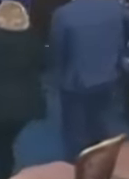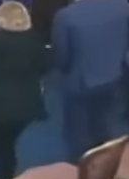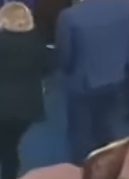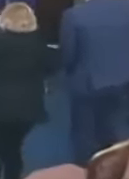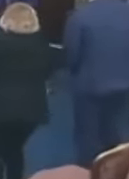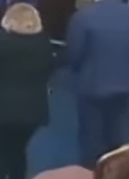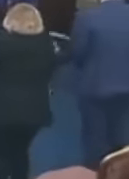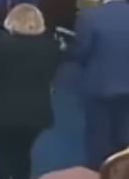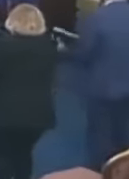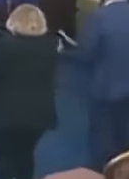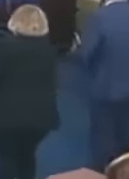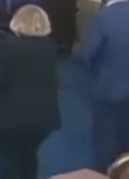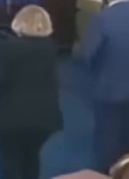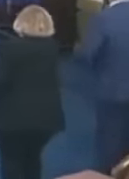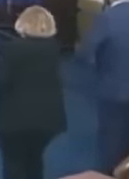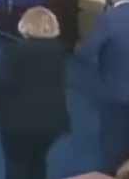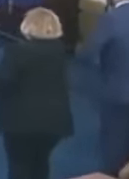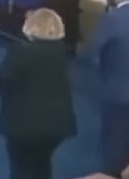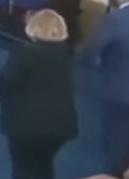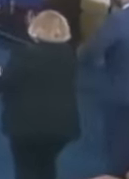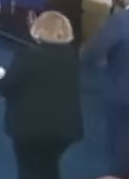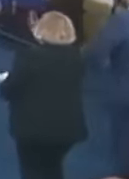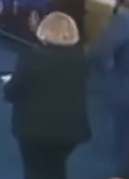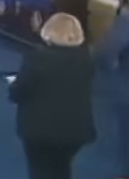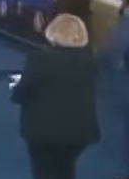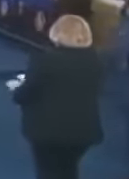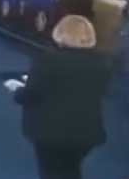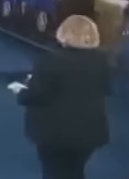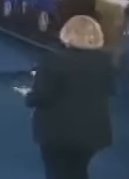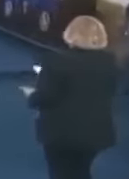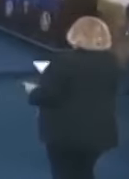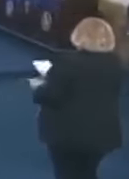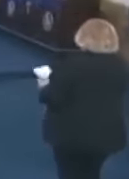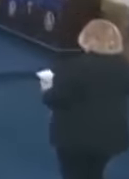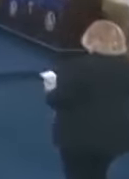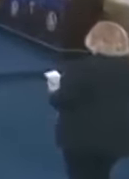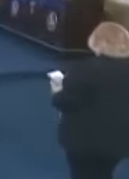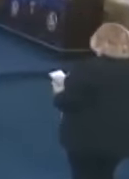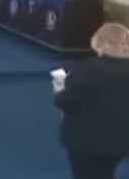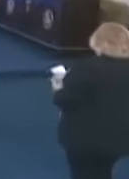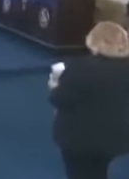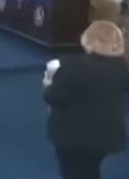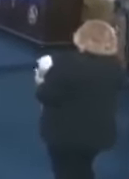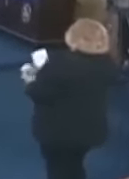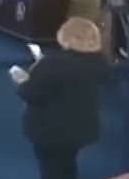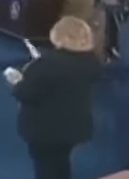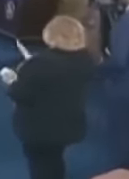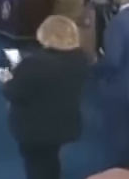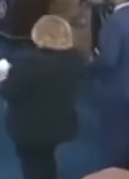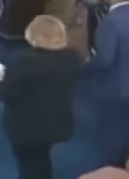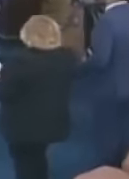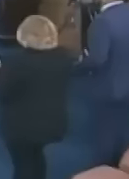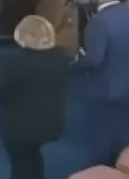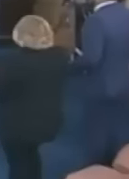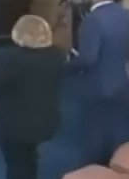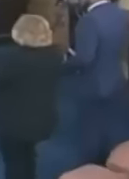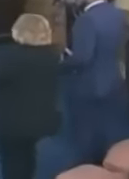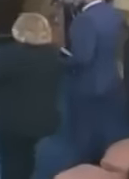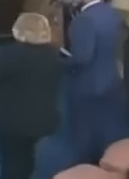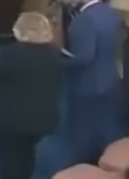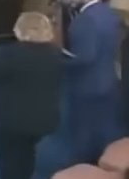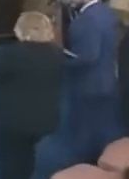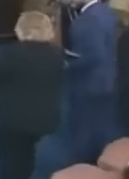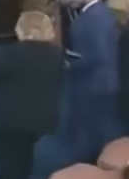esta manera culmina el encuentro con el cuerpo diplomático de la República Bolivariana de Venezuela, acreditado en el exterior